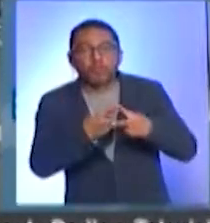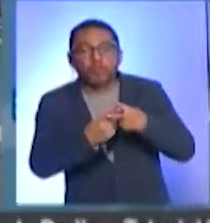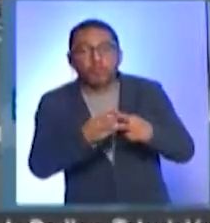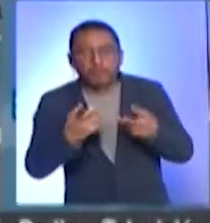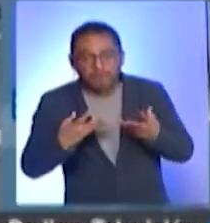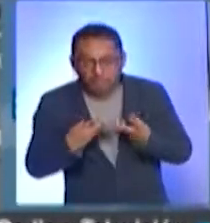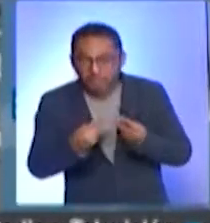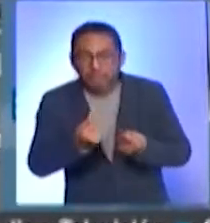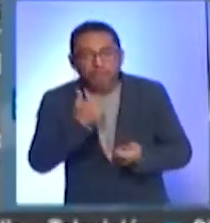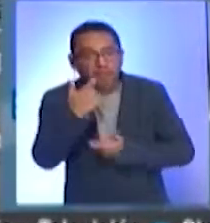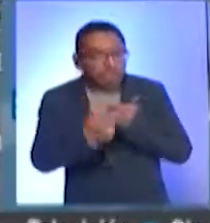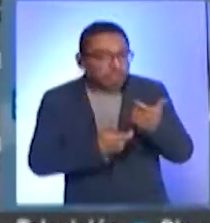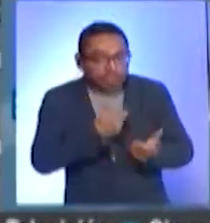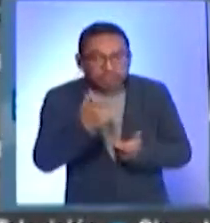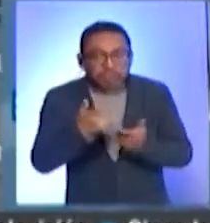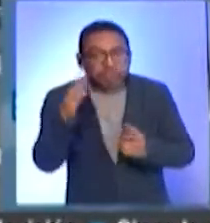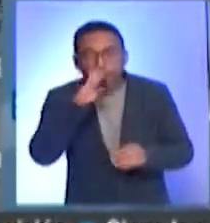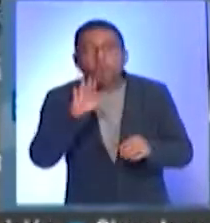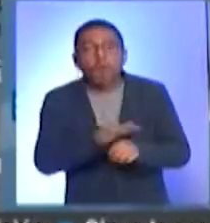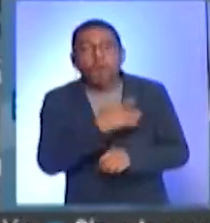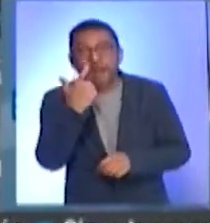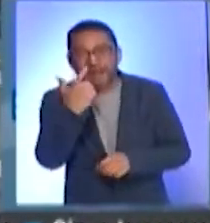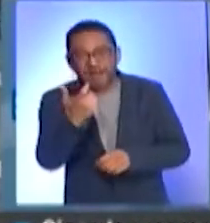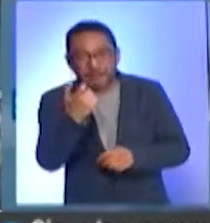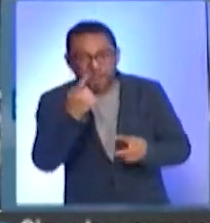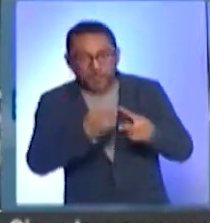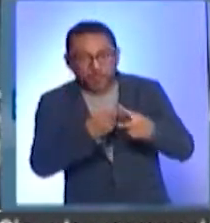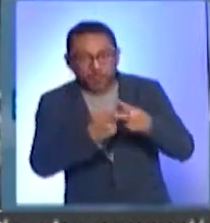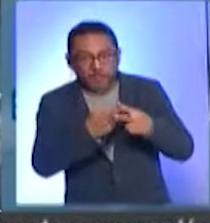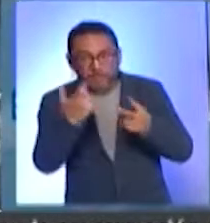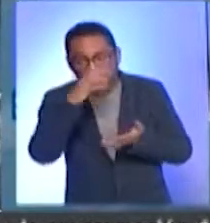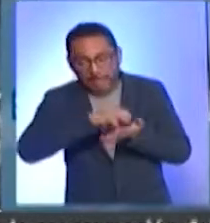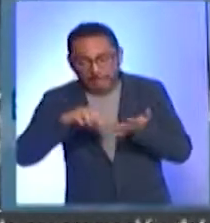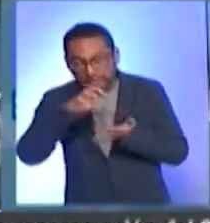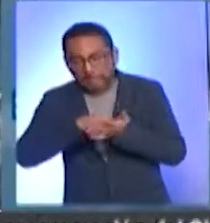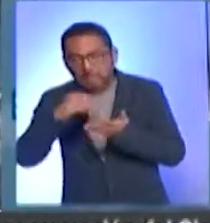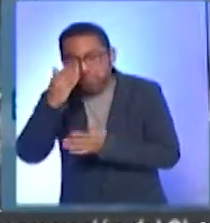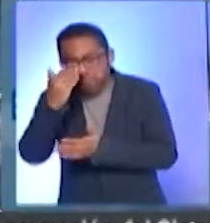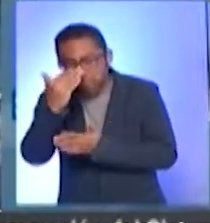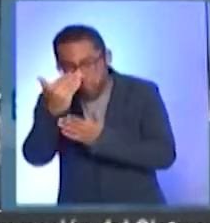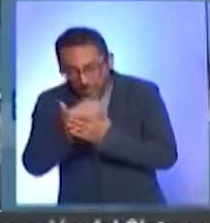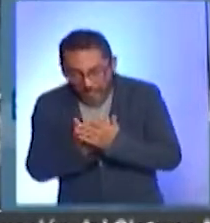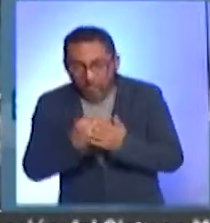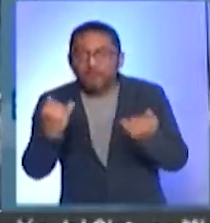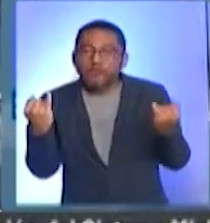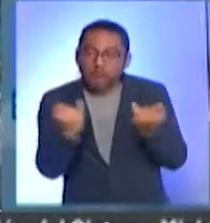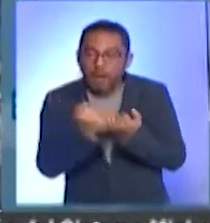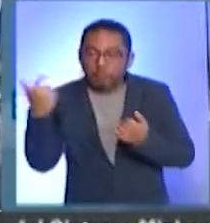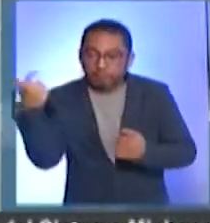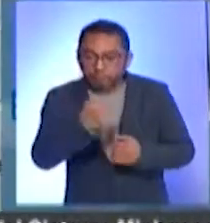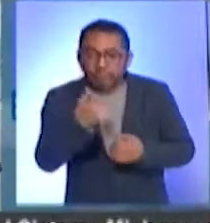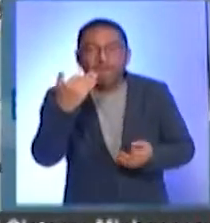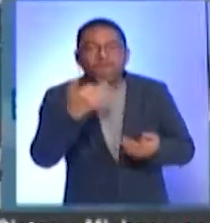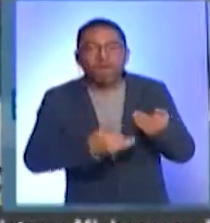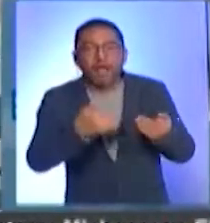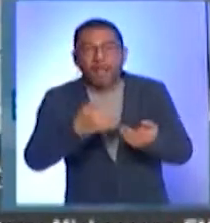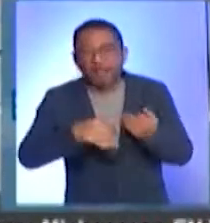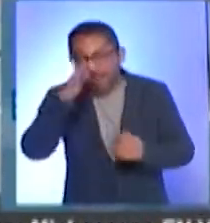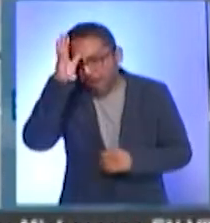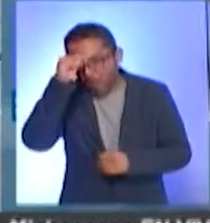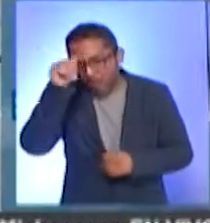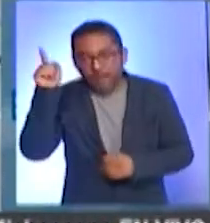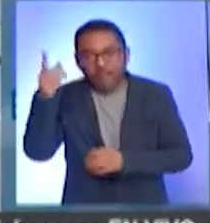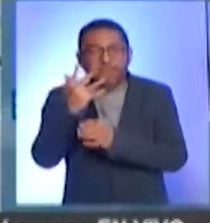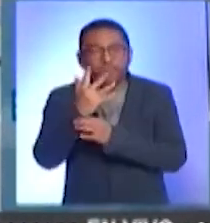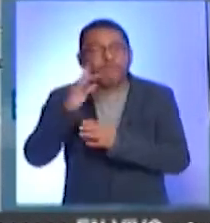finanzas públicas por el recorte presupuestal de este año así como de participaciones y falta de cumplimiento de acuerdos de la federación